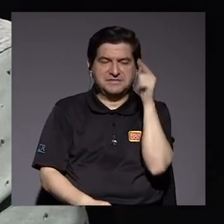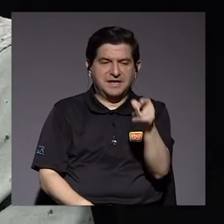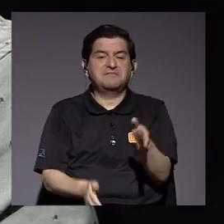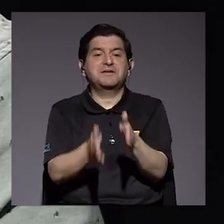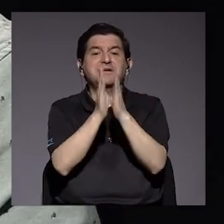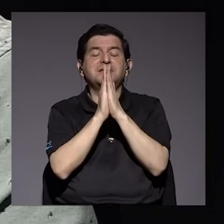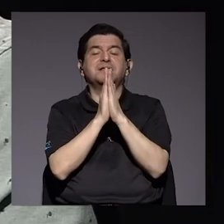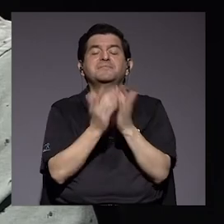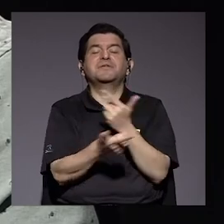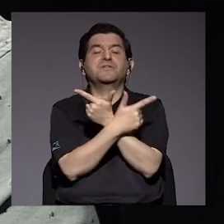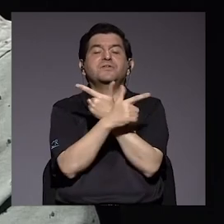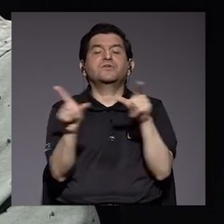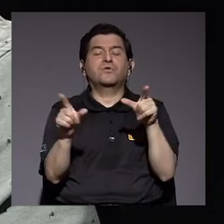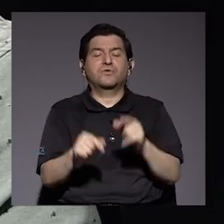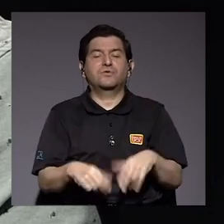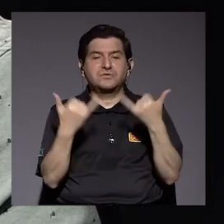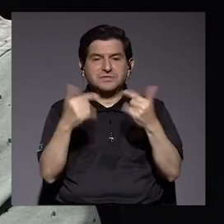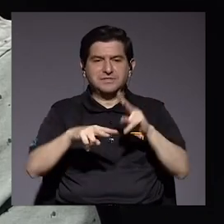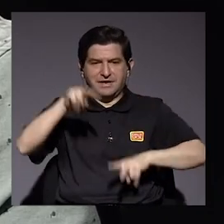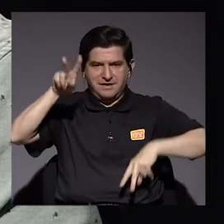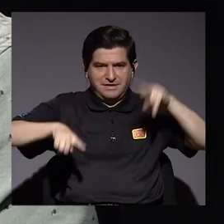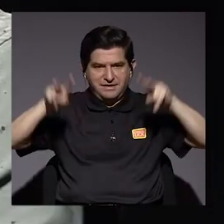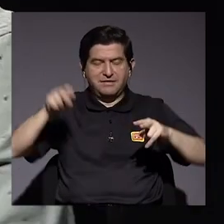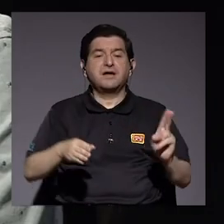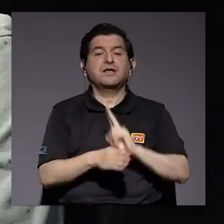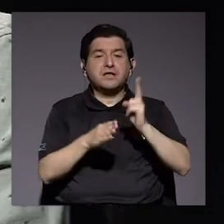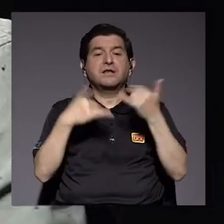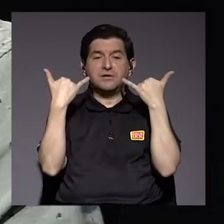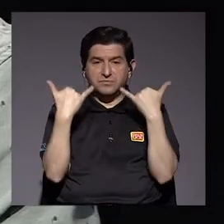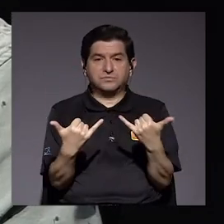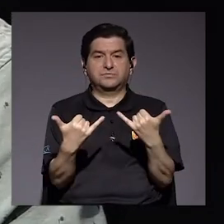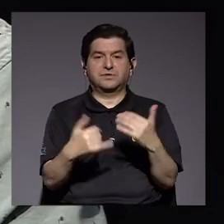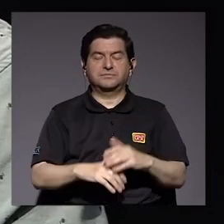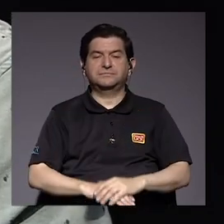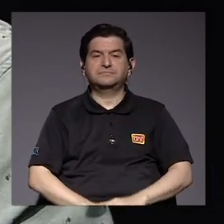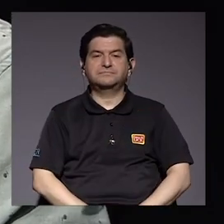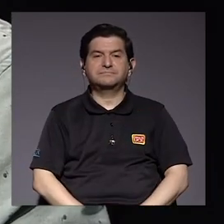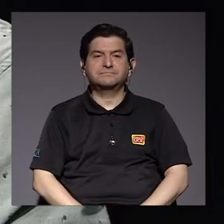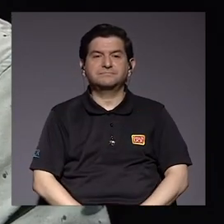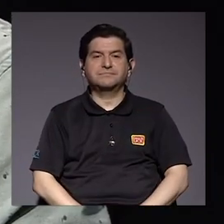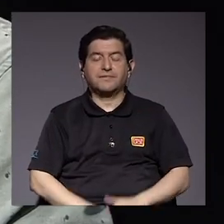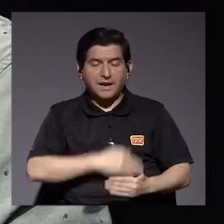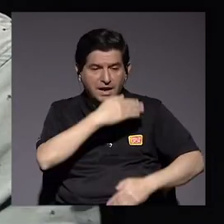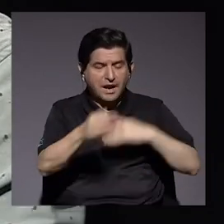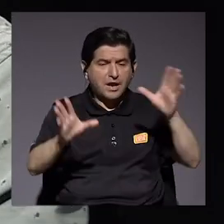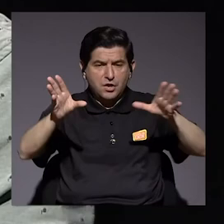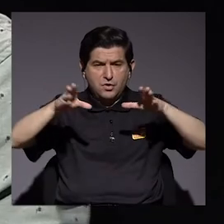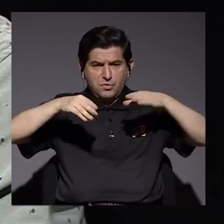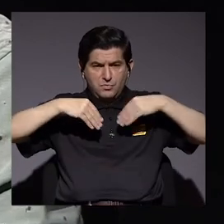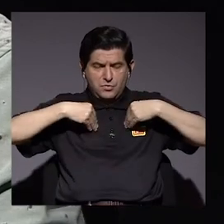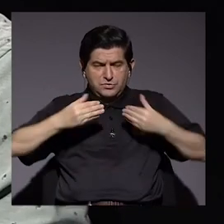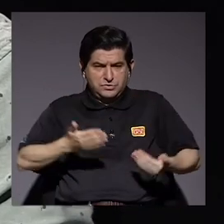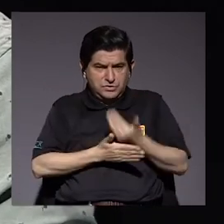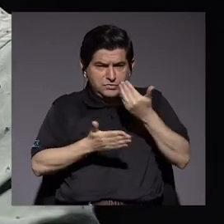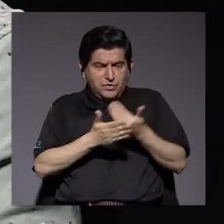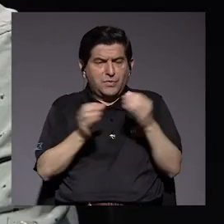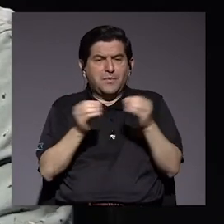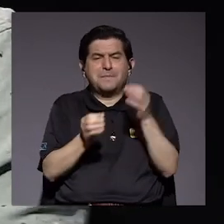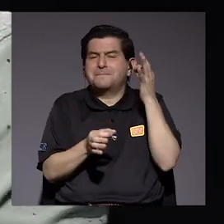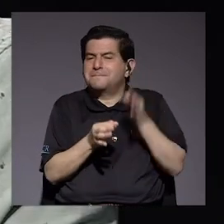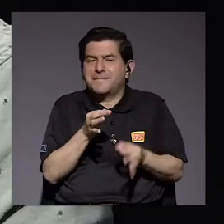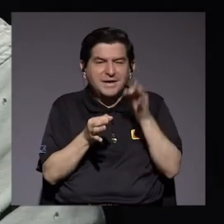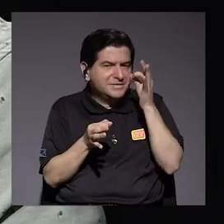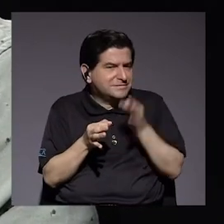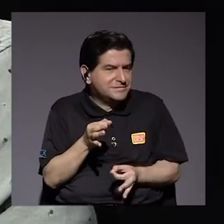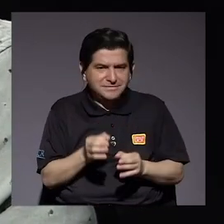fue el que pidió que se liberara como variedad y ya la utiliza. O sea, el proceso de adopción de las variedades nuevas es mucho más